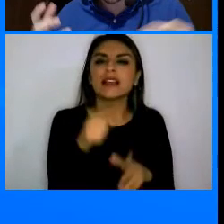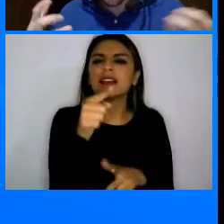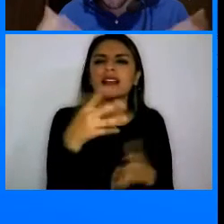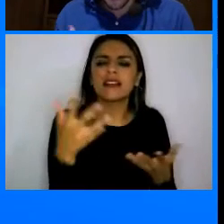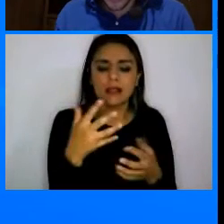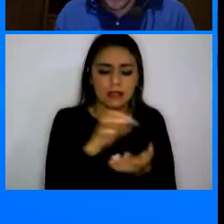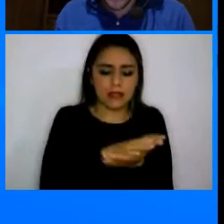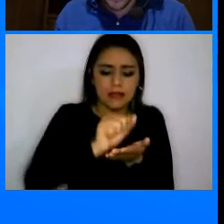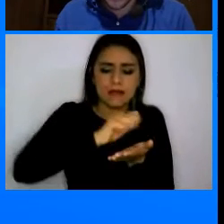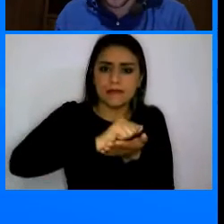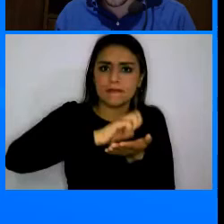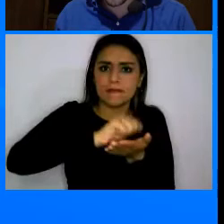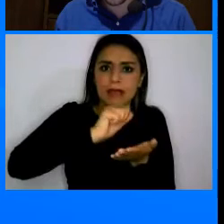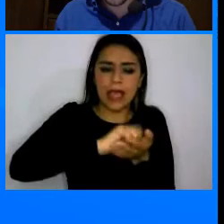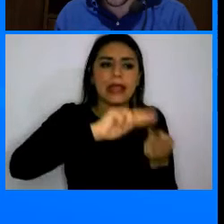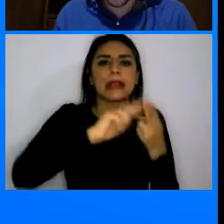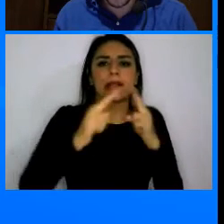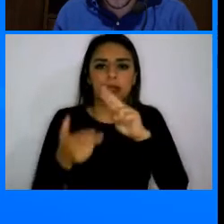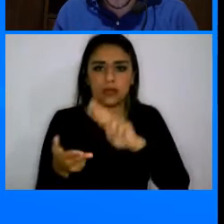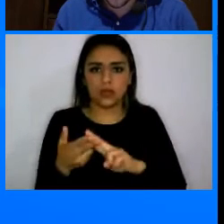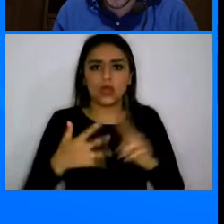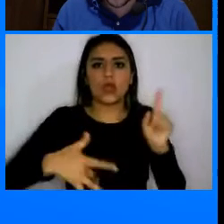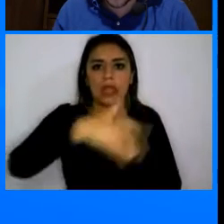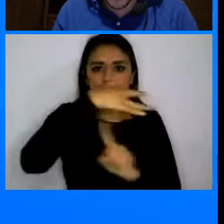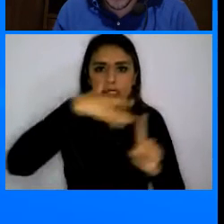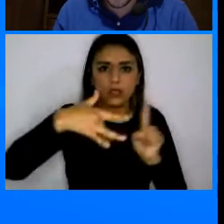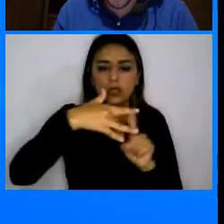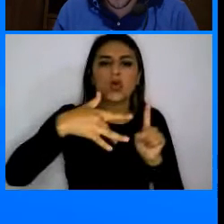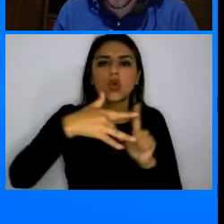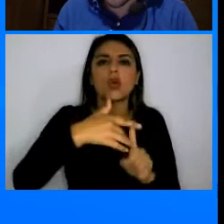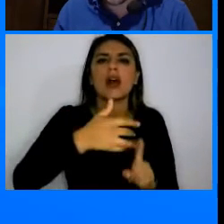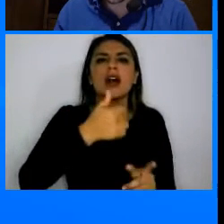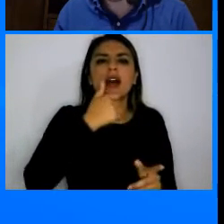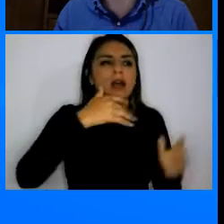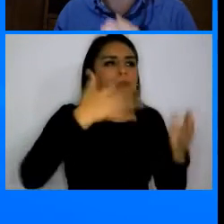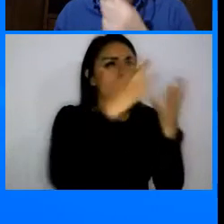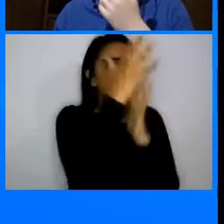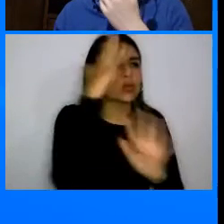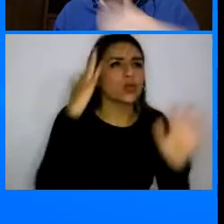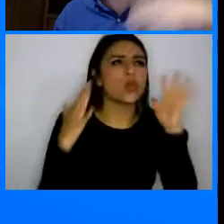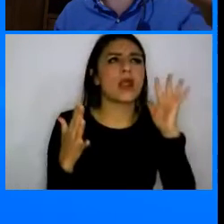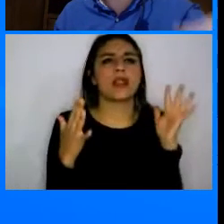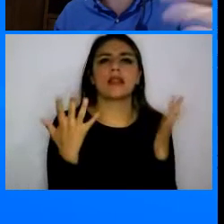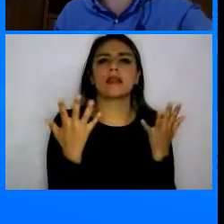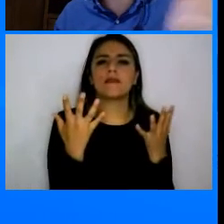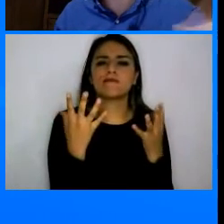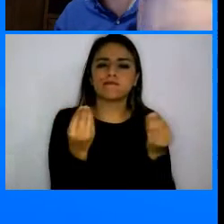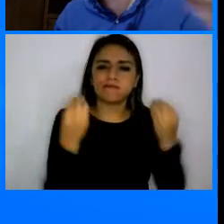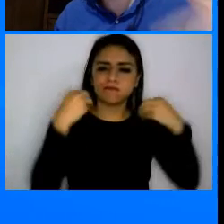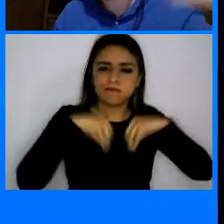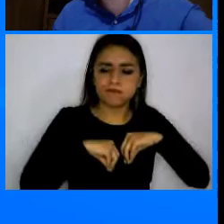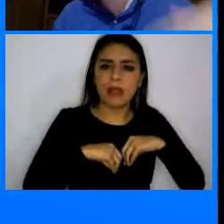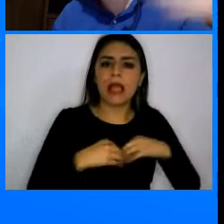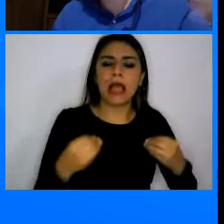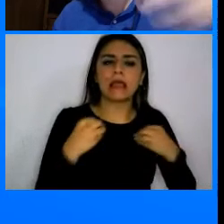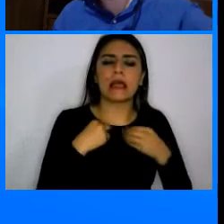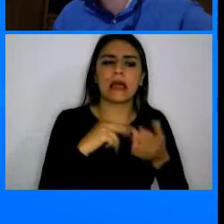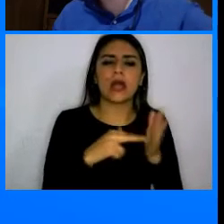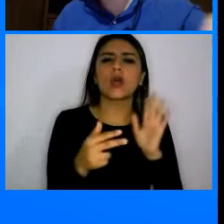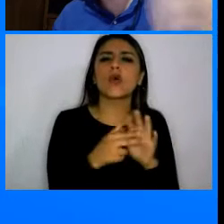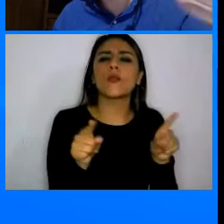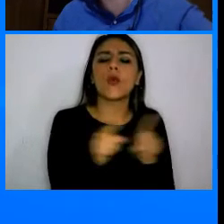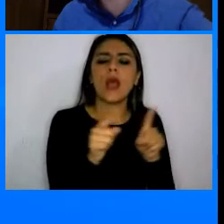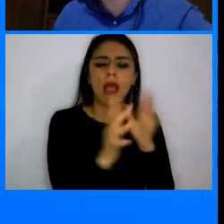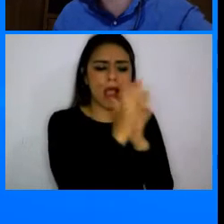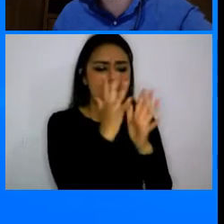cerámica está muy relacionada con el entorno, con la naturaleza, con el paisaje, y de entrada entonces ya nos da